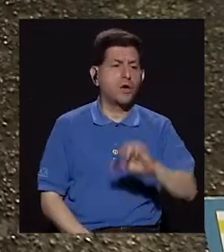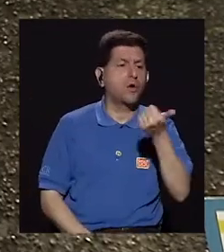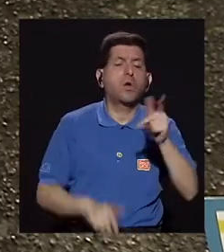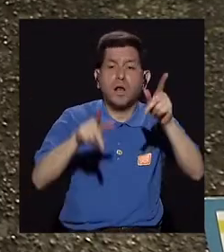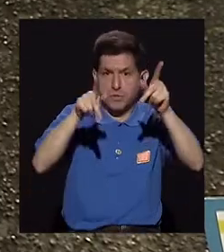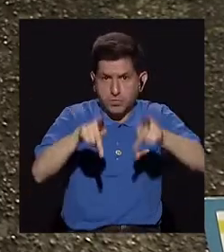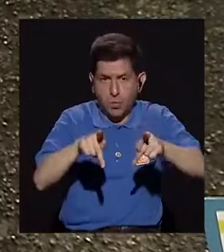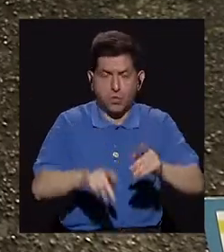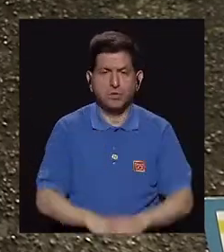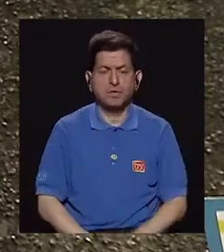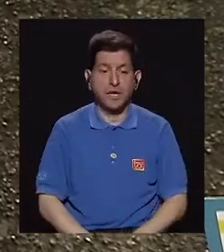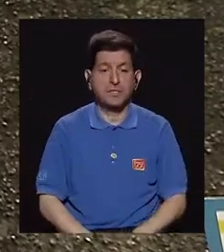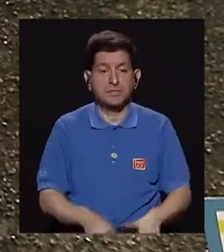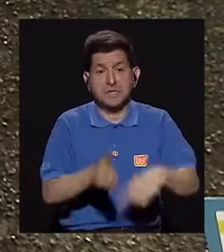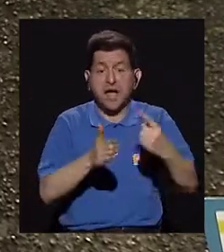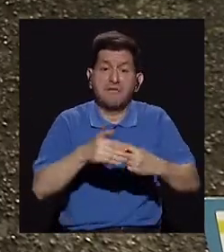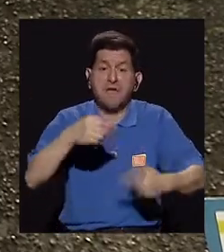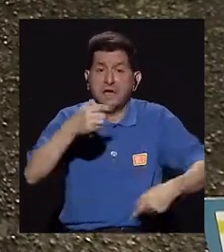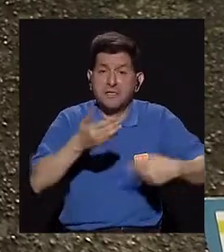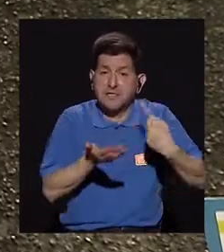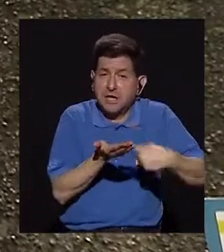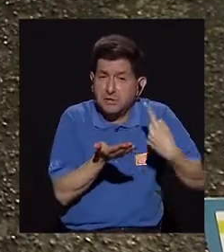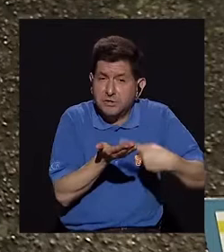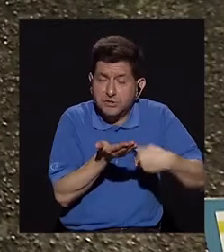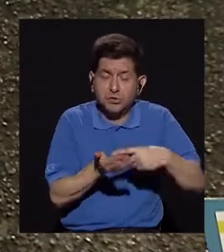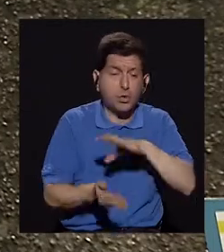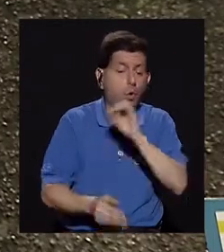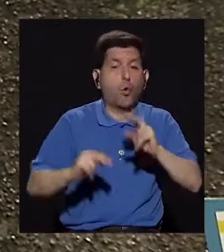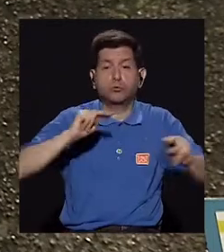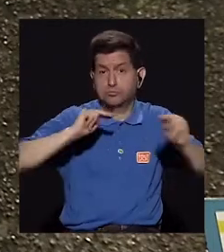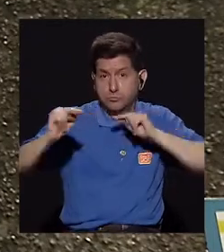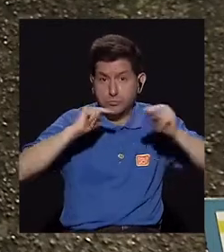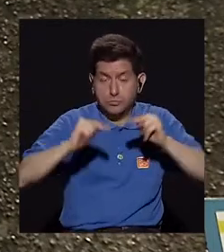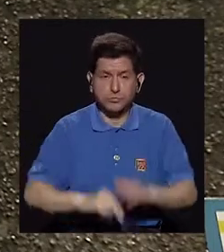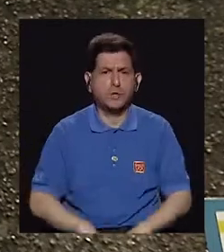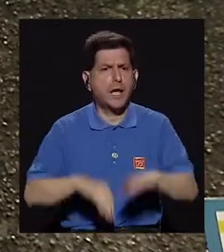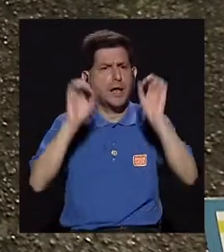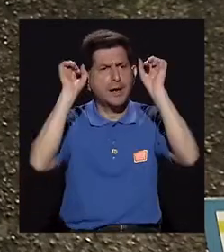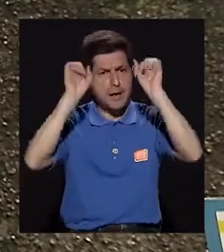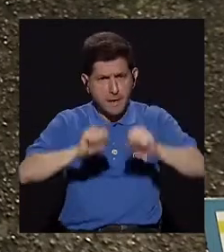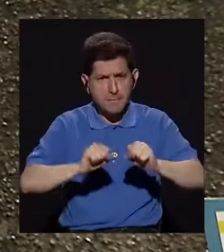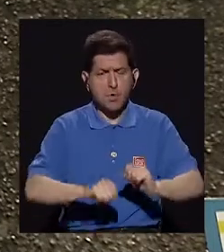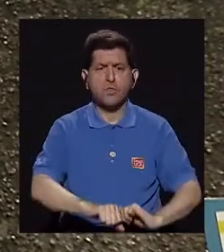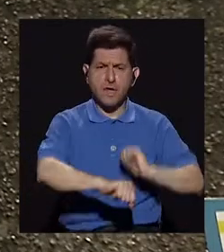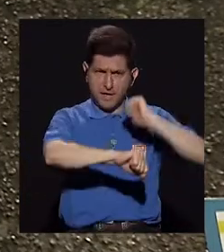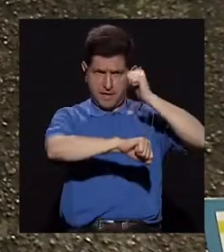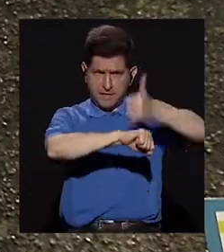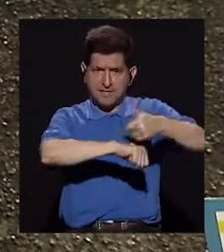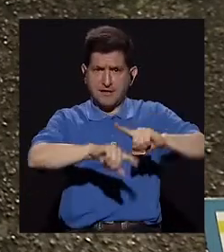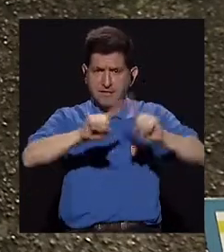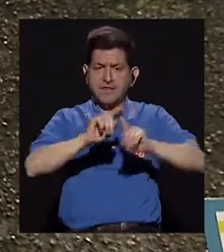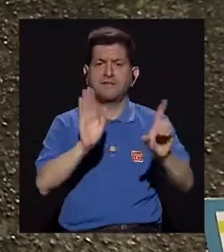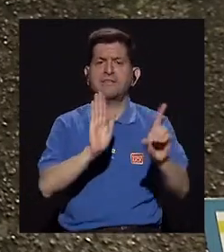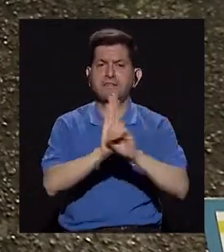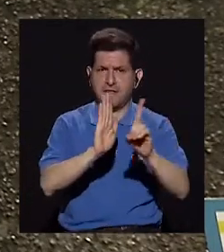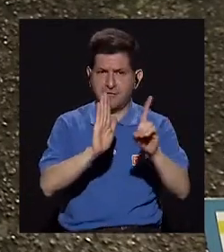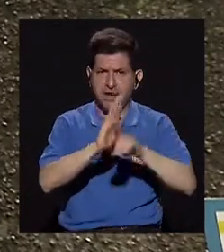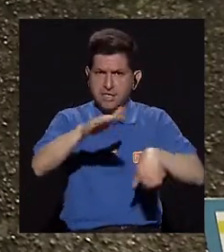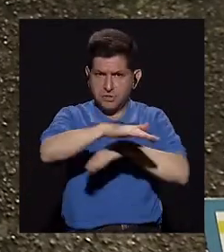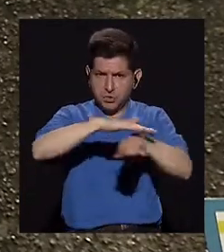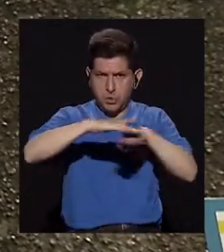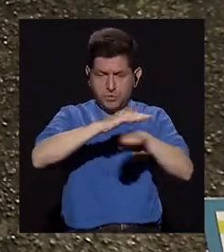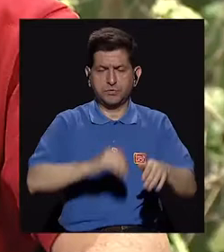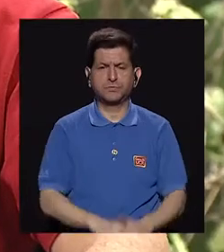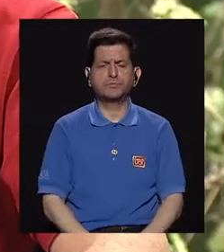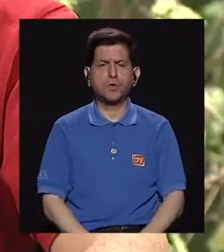el otro, ¿verdad? De conflicto, de negociación y a donde se pueden, como le decía, materializar una serie de derechos